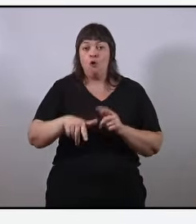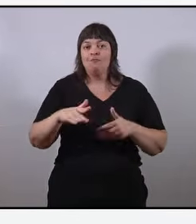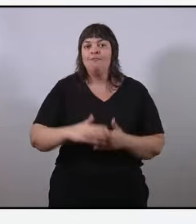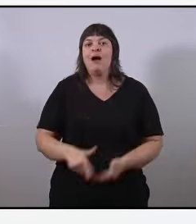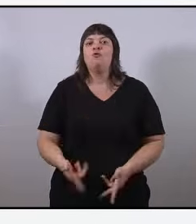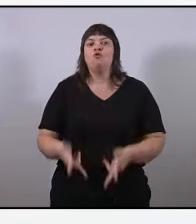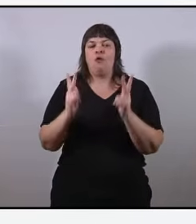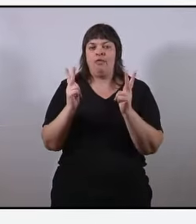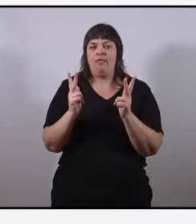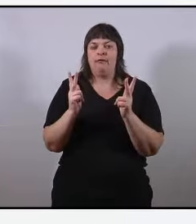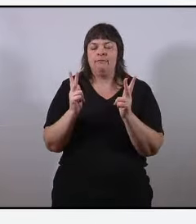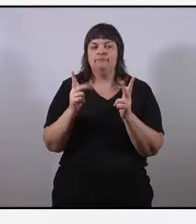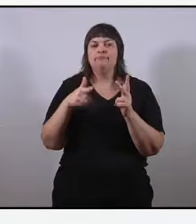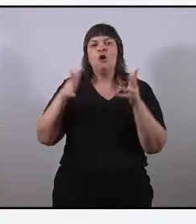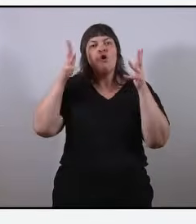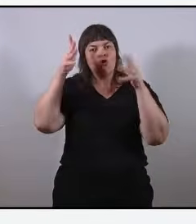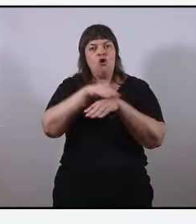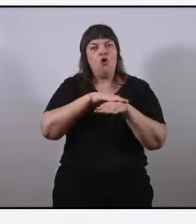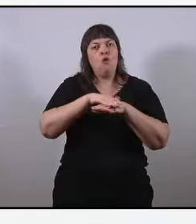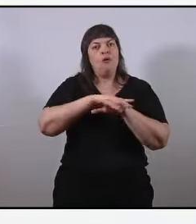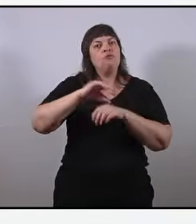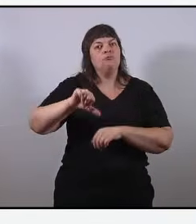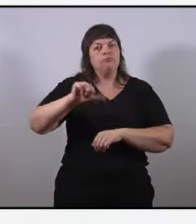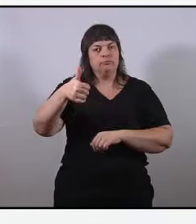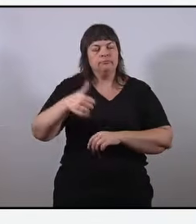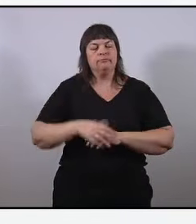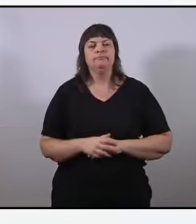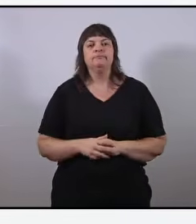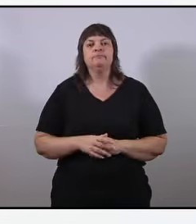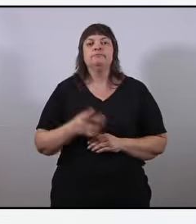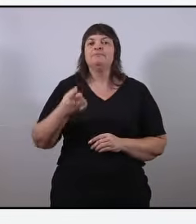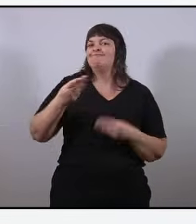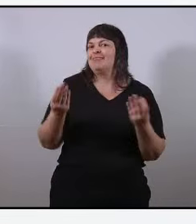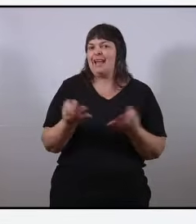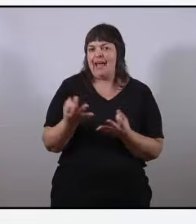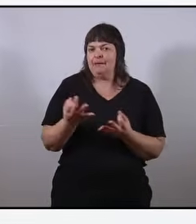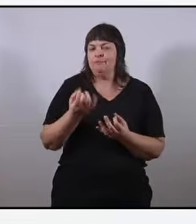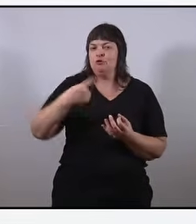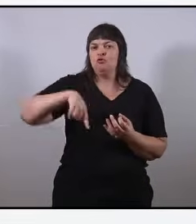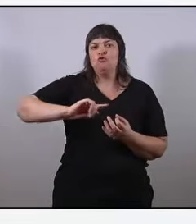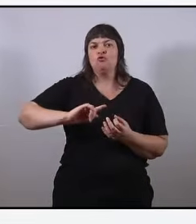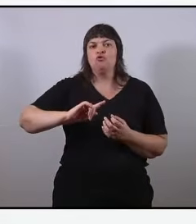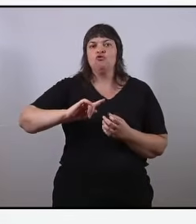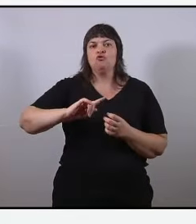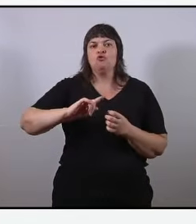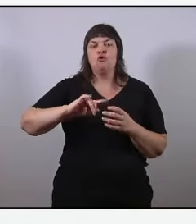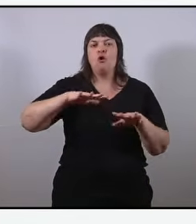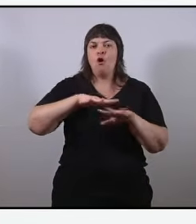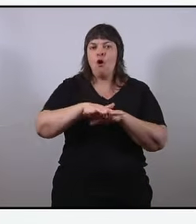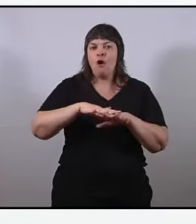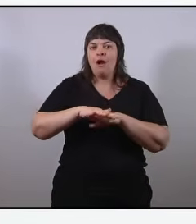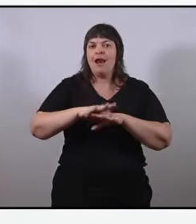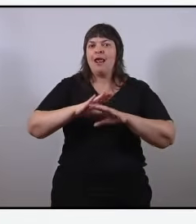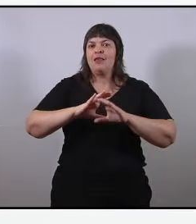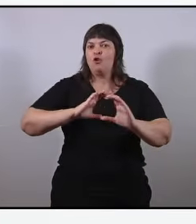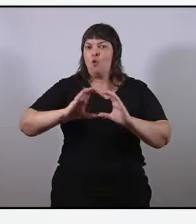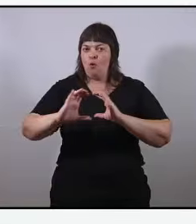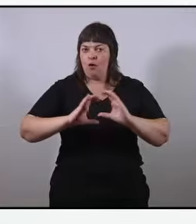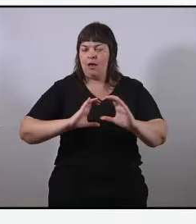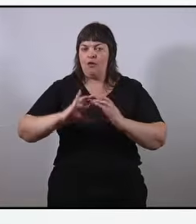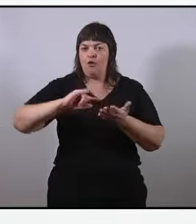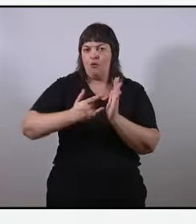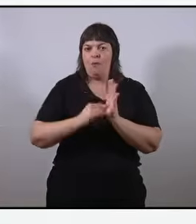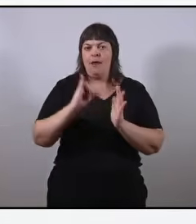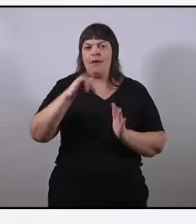autorizada también hoy en Consejo de Gobierno. Vamos a contratar una nueva red de comunicaciones del Plan